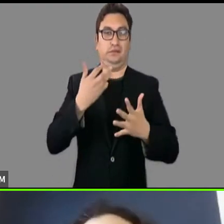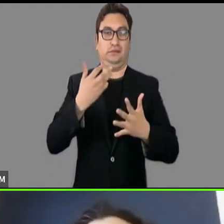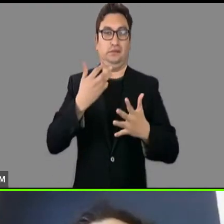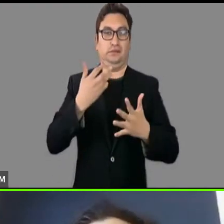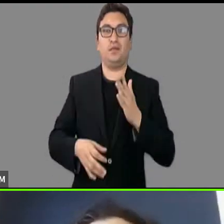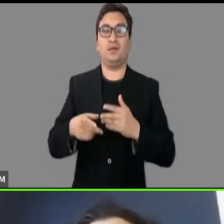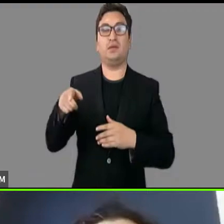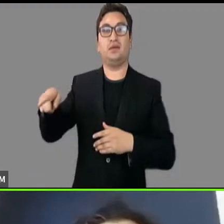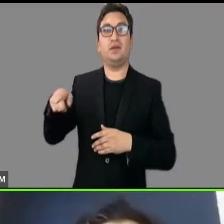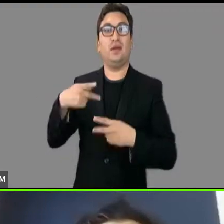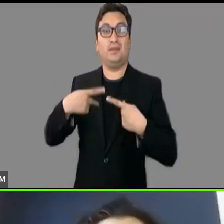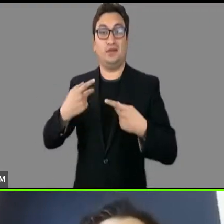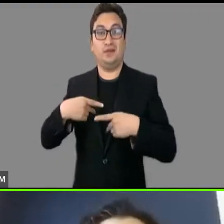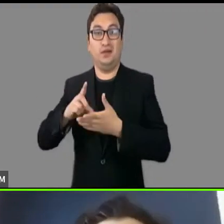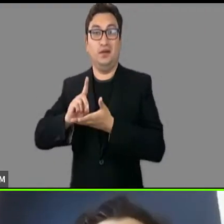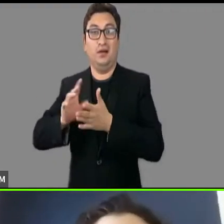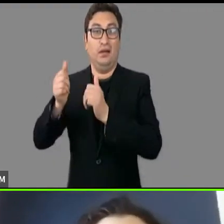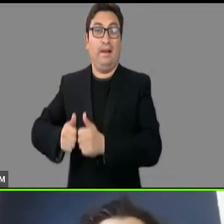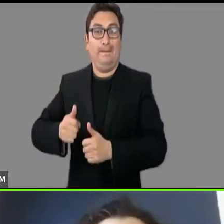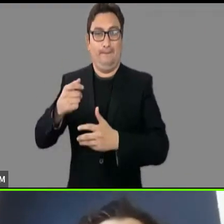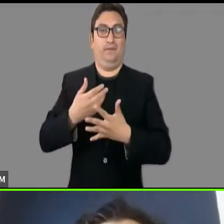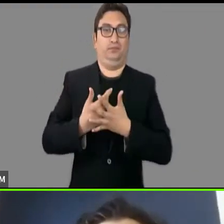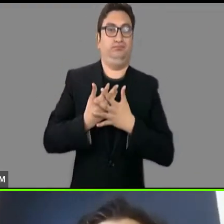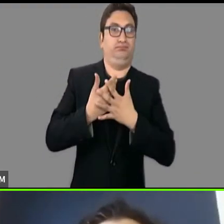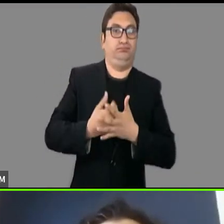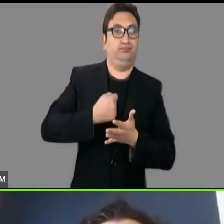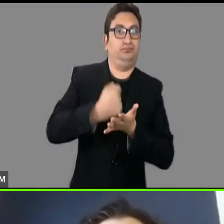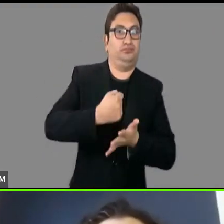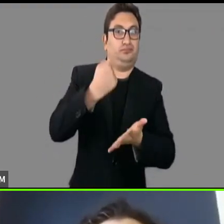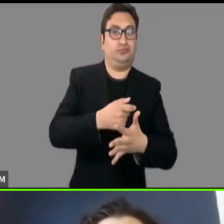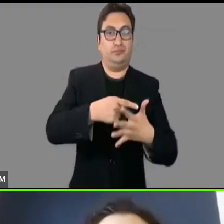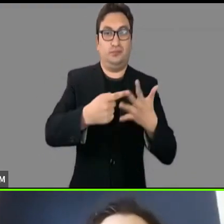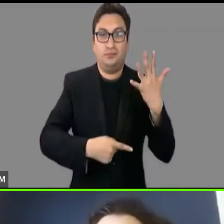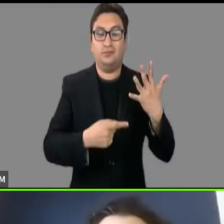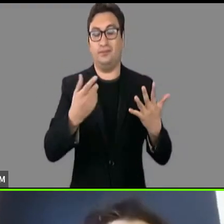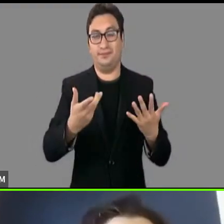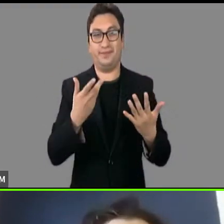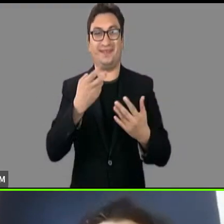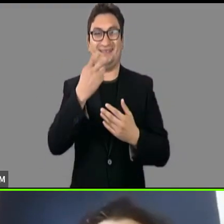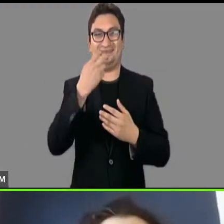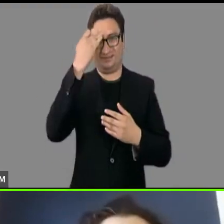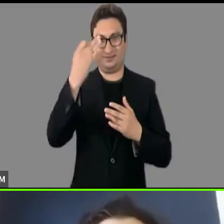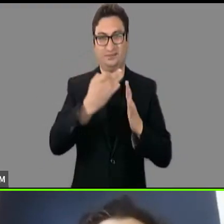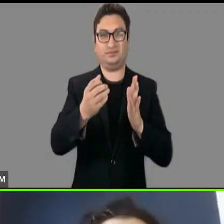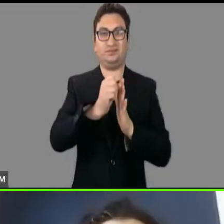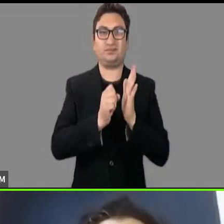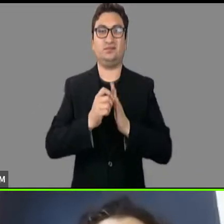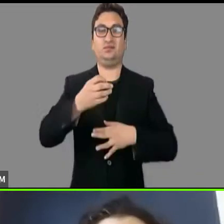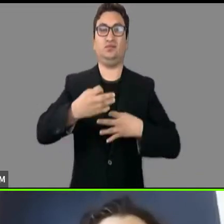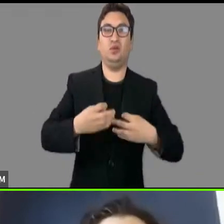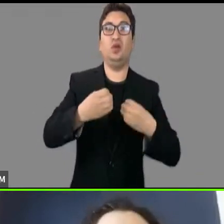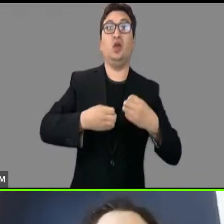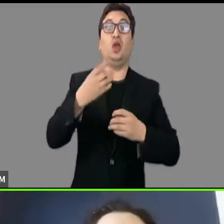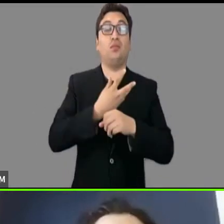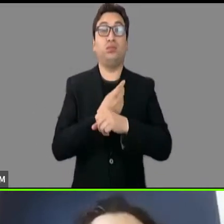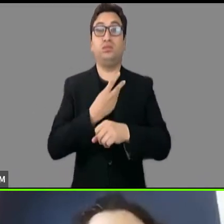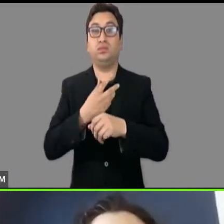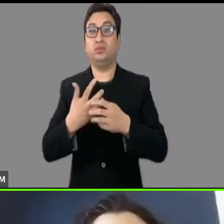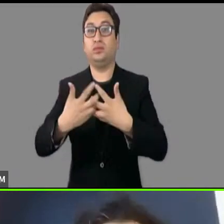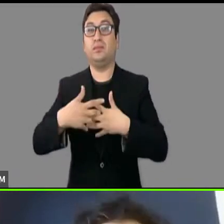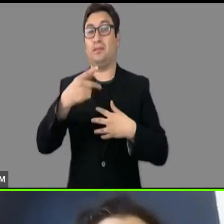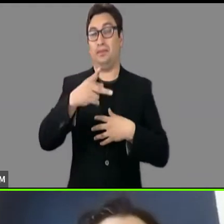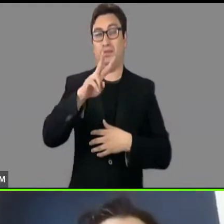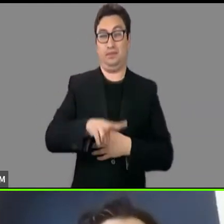esperando dictamen tras dictamen. Y esto se ve dentro del sistema judicial como un ajuste de procedimiento, aunque en realidad cuando uno analiza